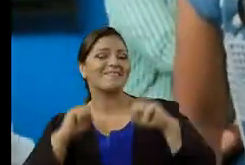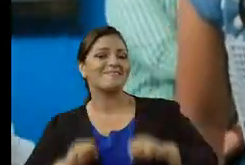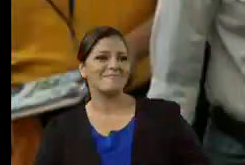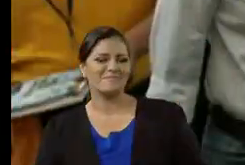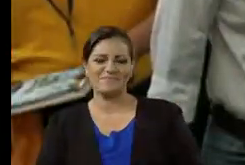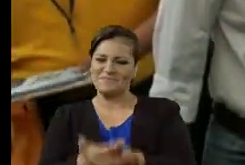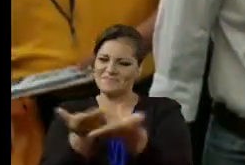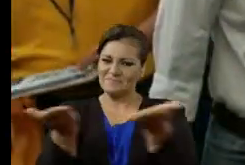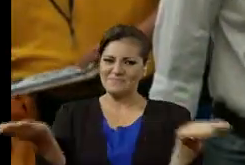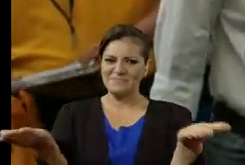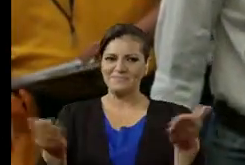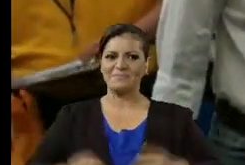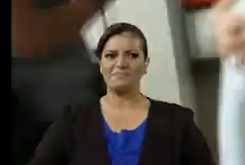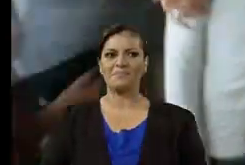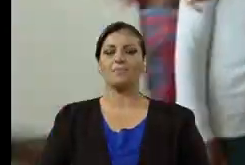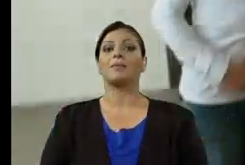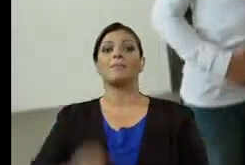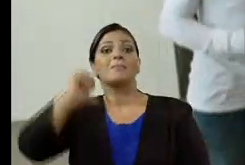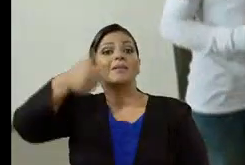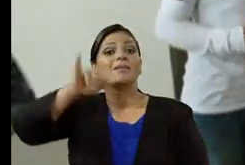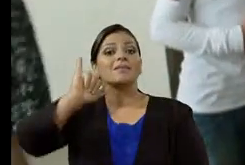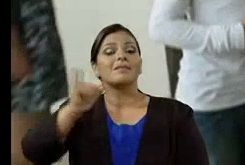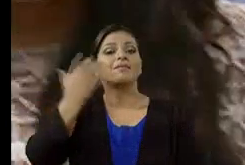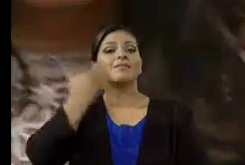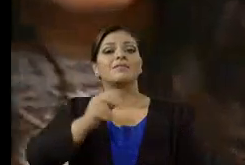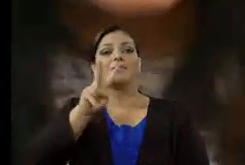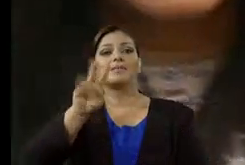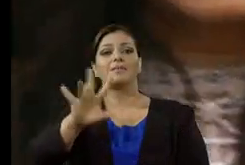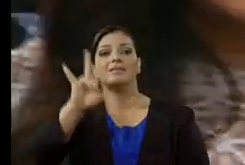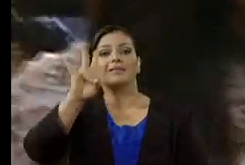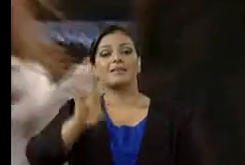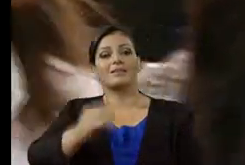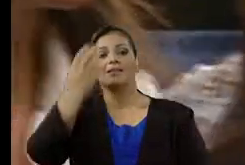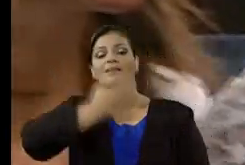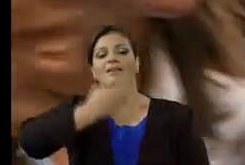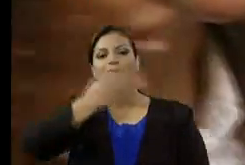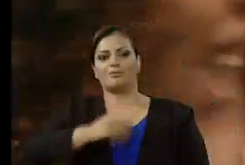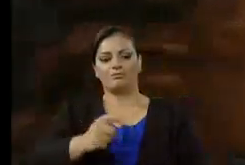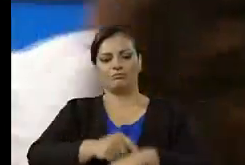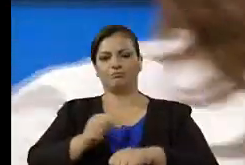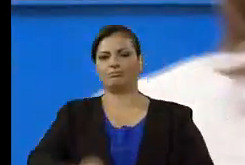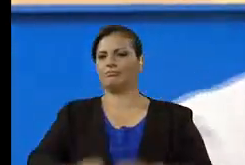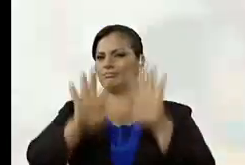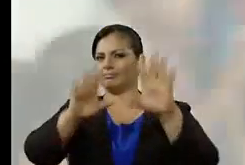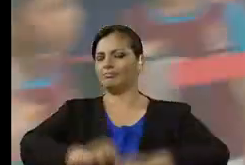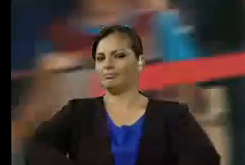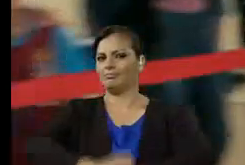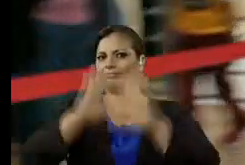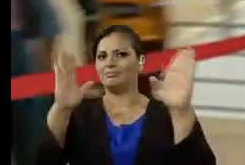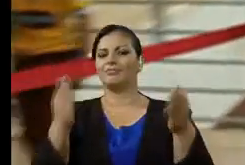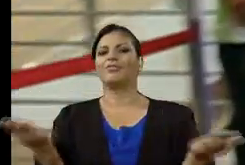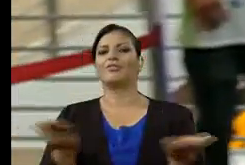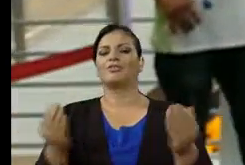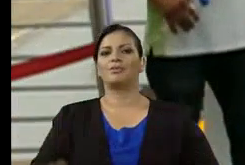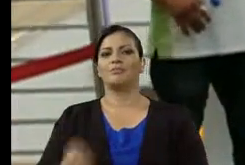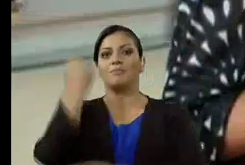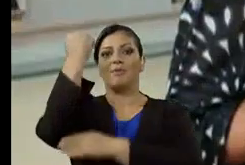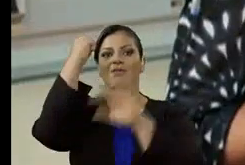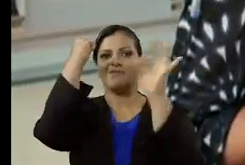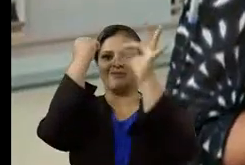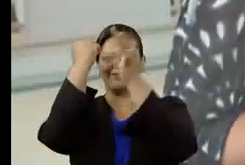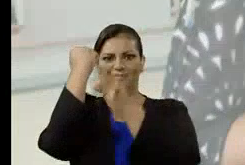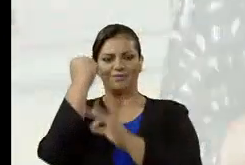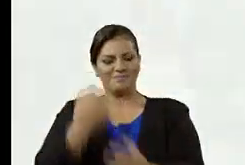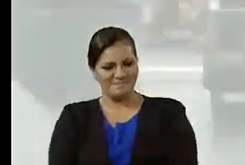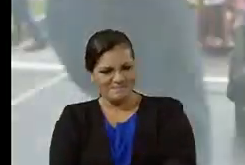nuestros televidentes. Sábado 27 de agosto, desde las 10 de la mañana, en el Mall El Fortín.